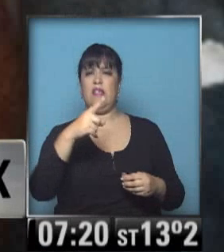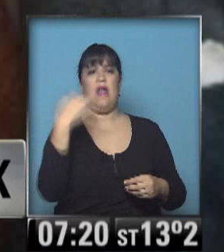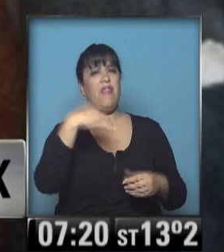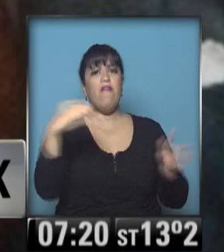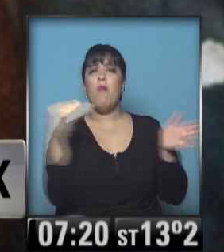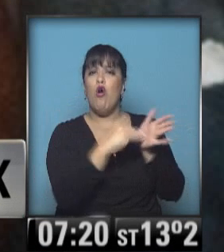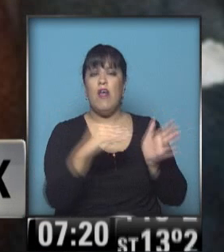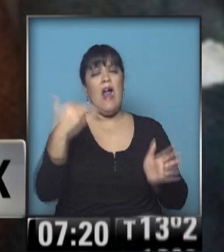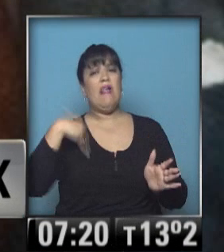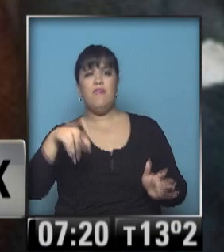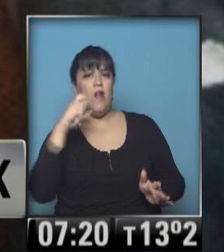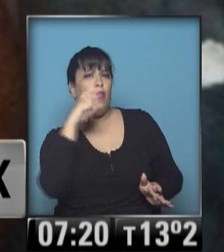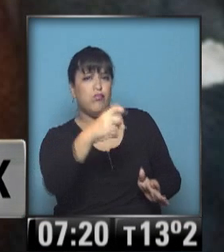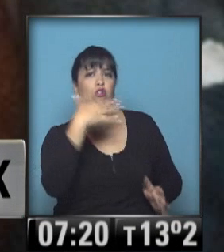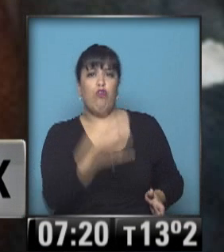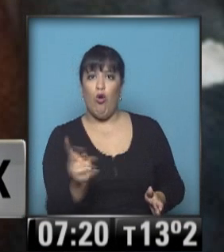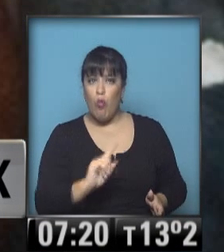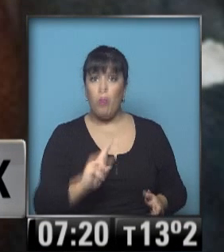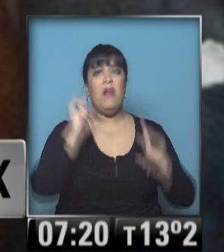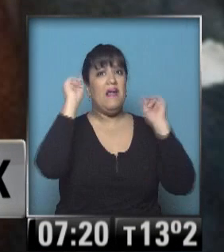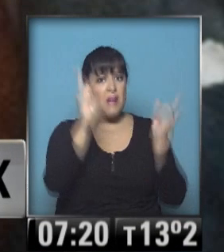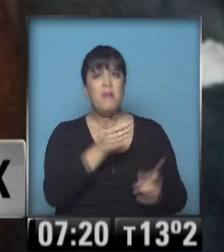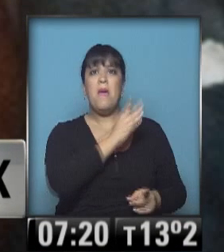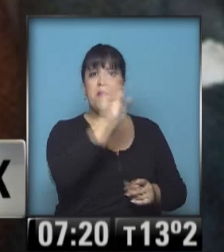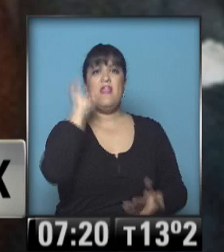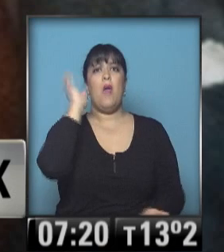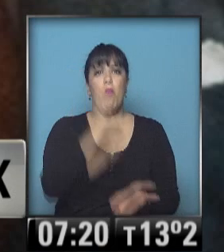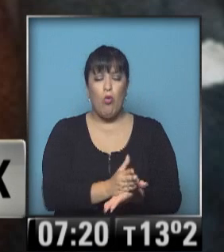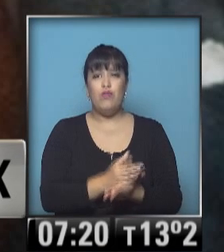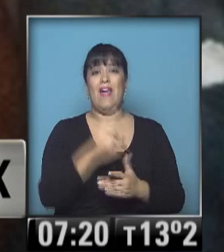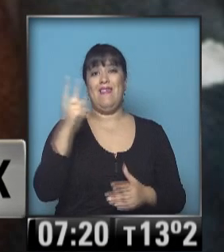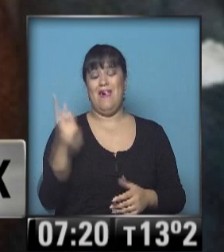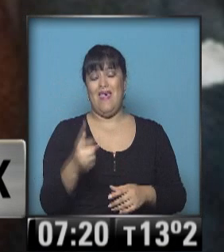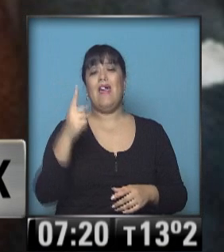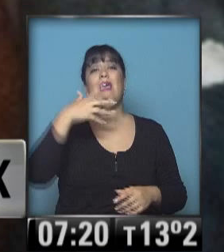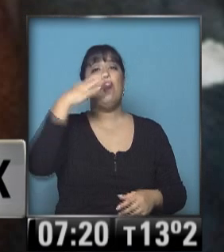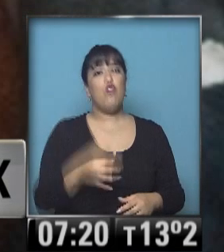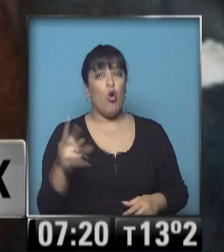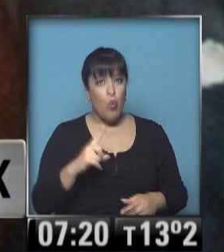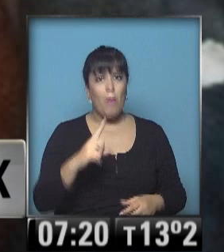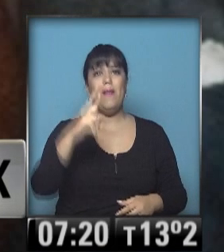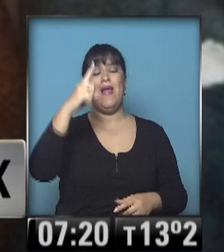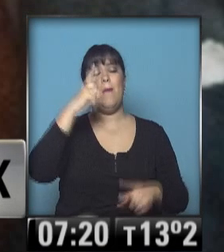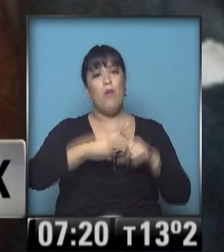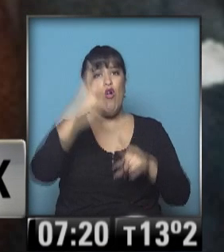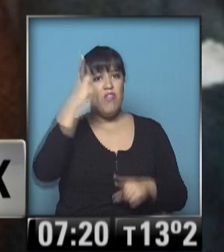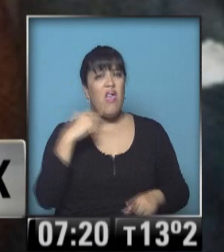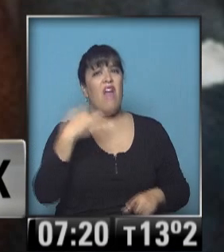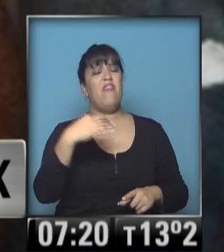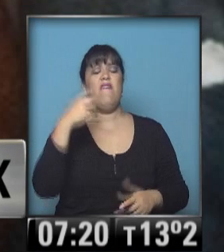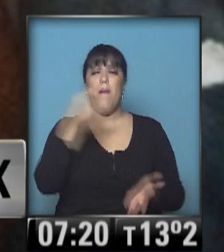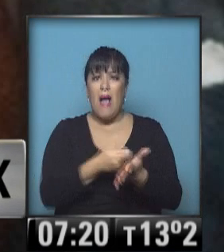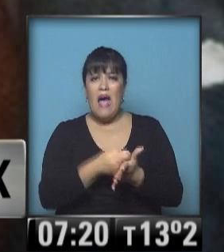también hay un pedido de una multa de $50,000 por cada día de incumplimiento recordemos que el gobierno